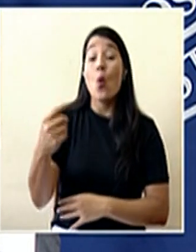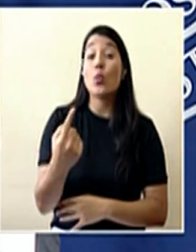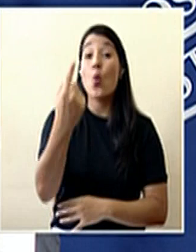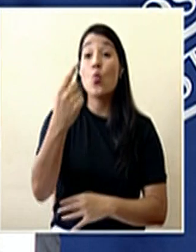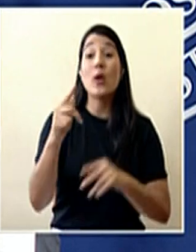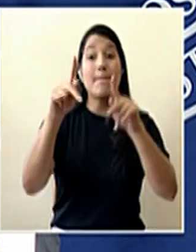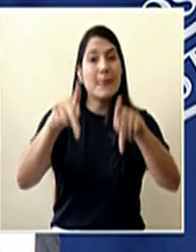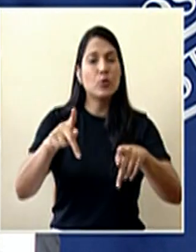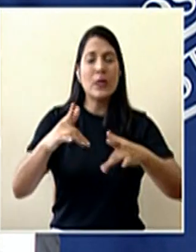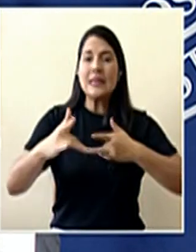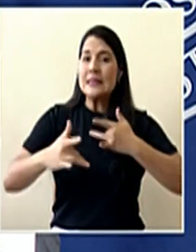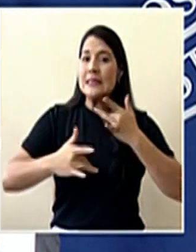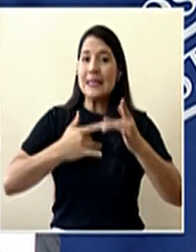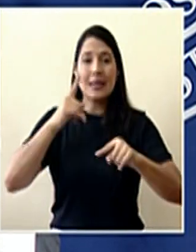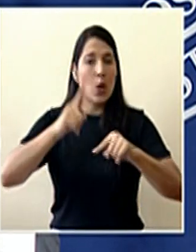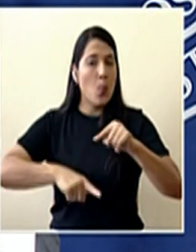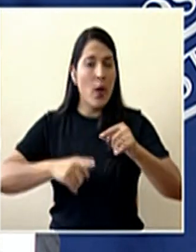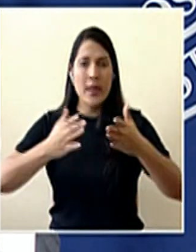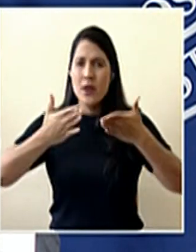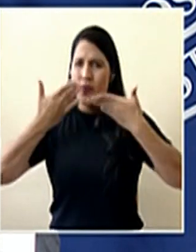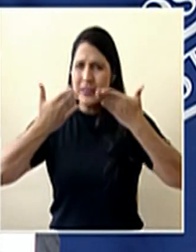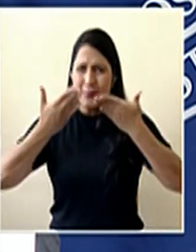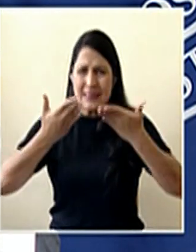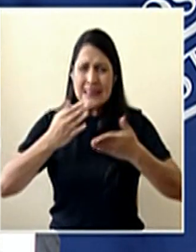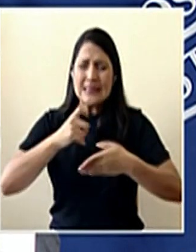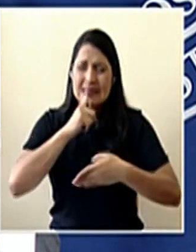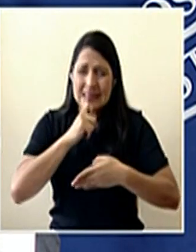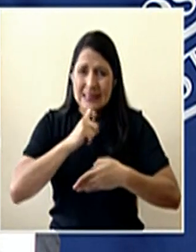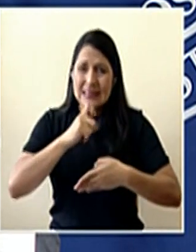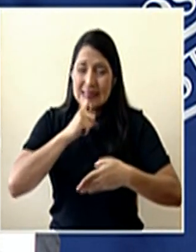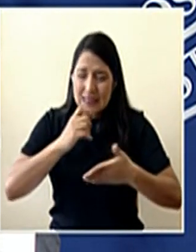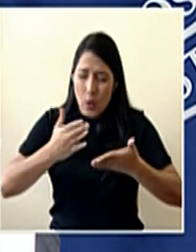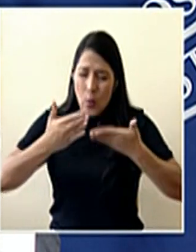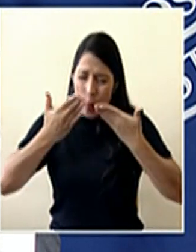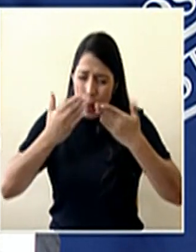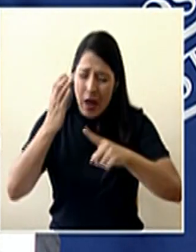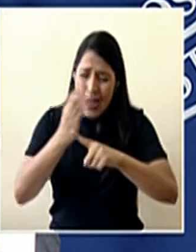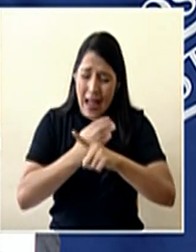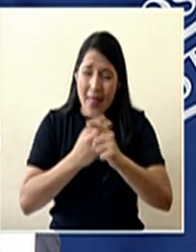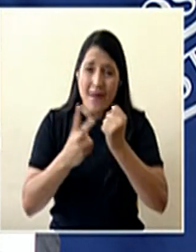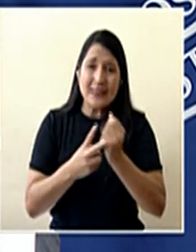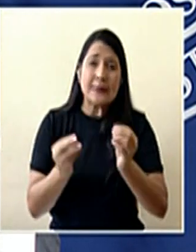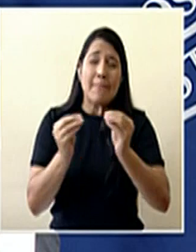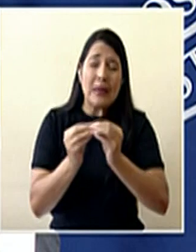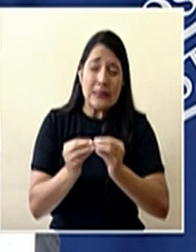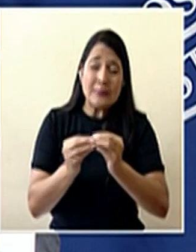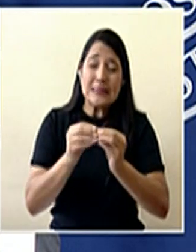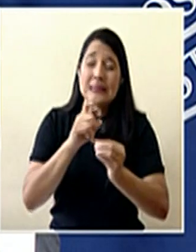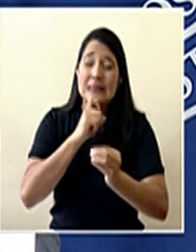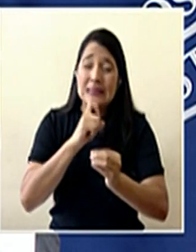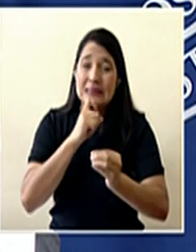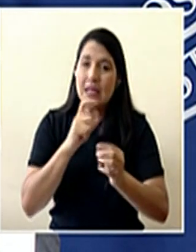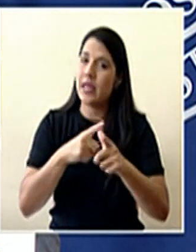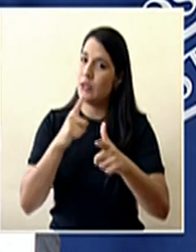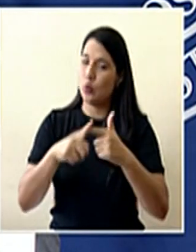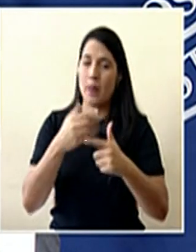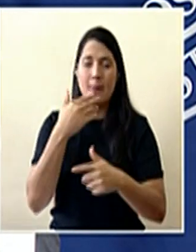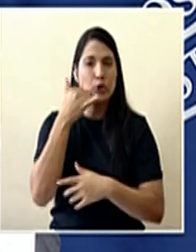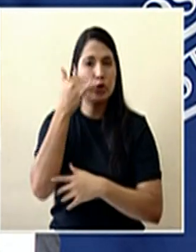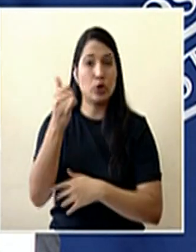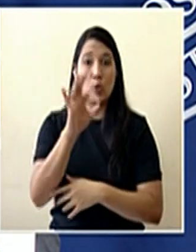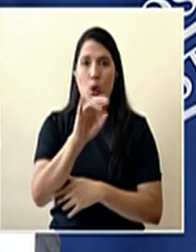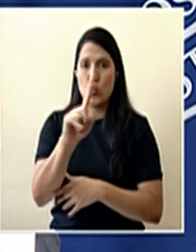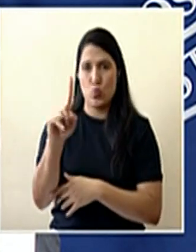ya siente que no puede respirar, que la dificultad respiratoria es progresiva, y eso inmediatamente se envía